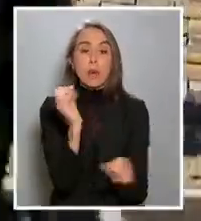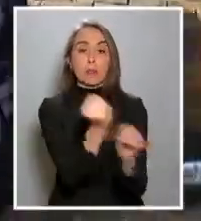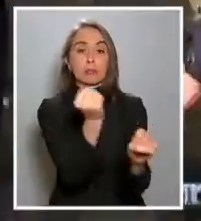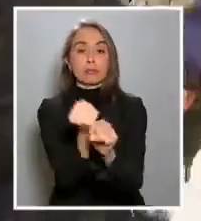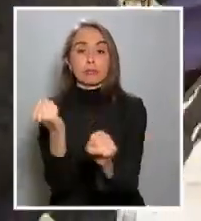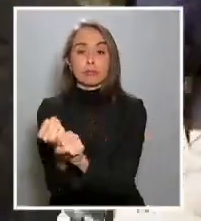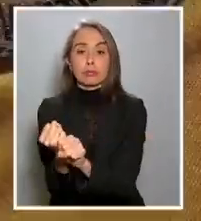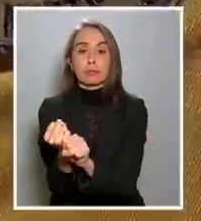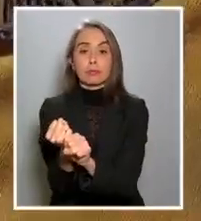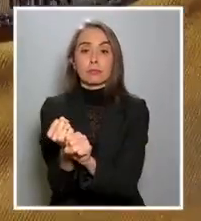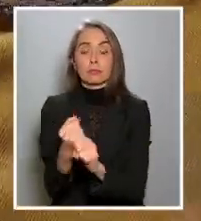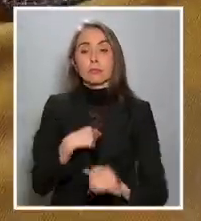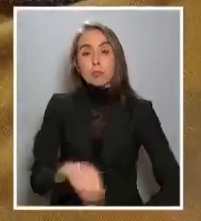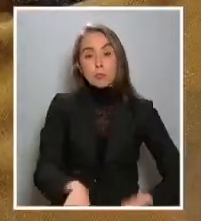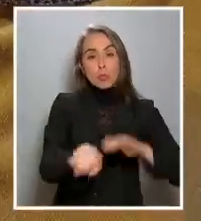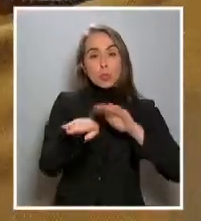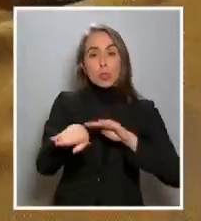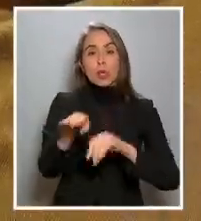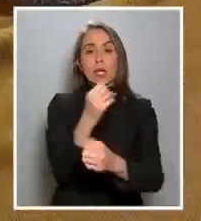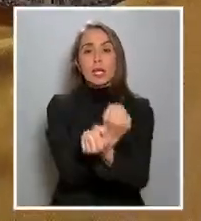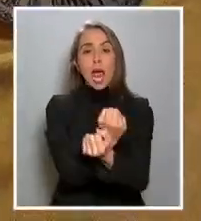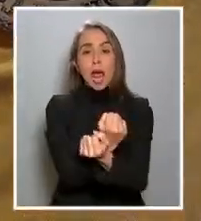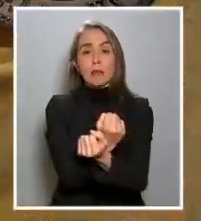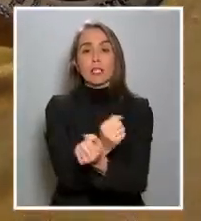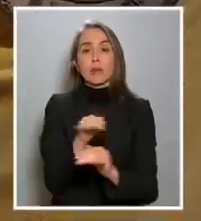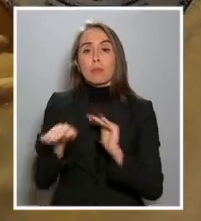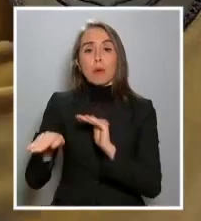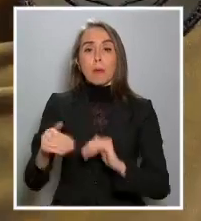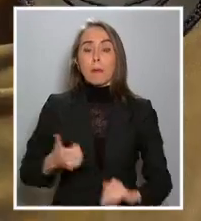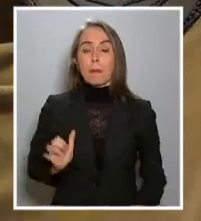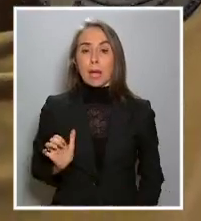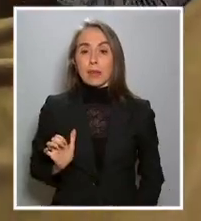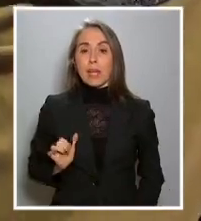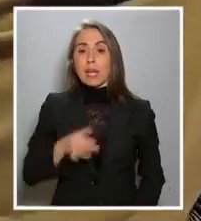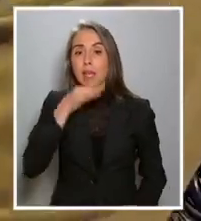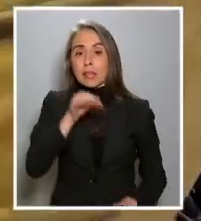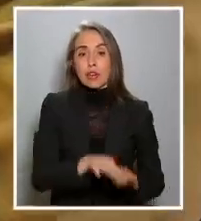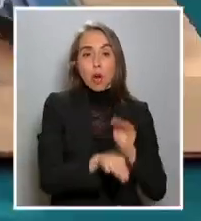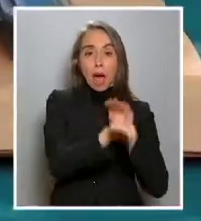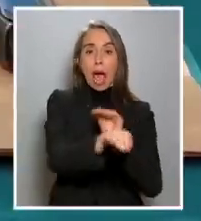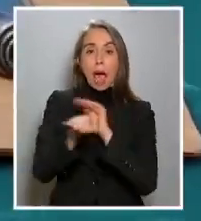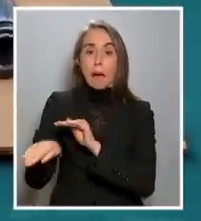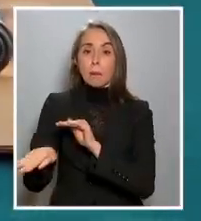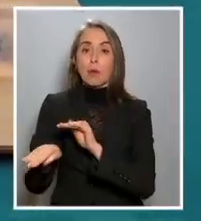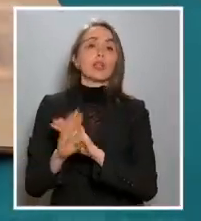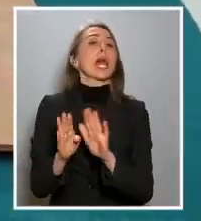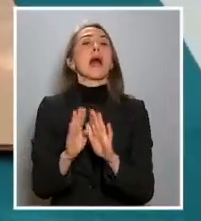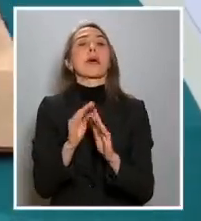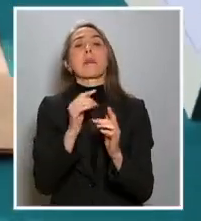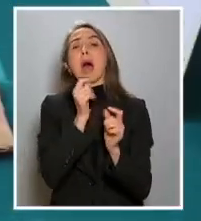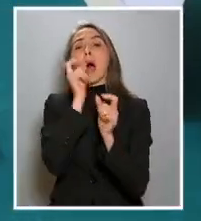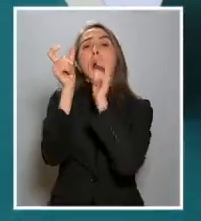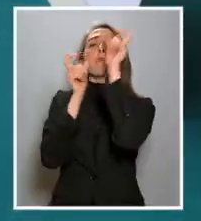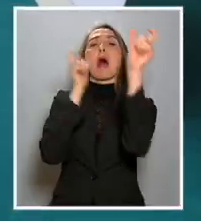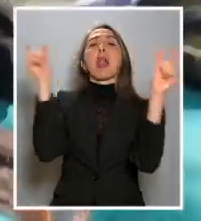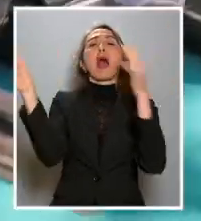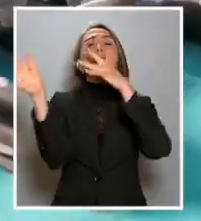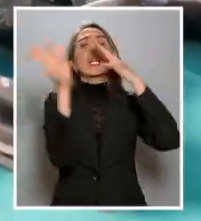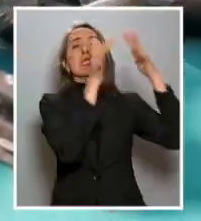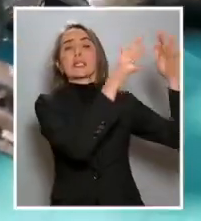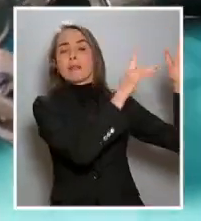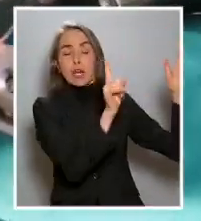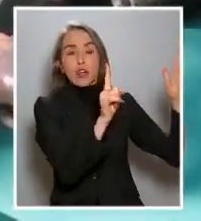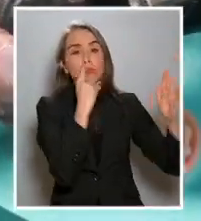Entrego nuestro respaldo a Carabineros y la PDI y digo que ese respaldo no se ha quedado en gestos y palabras al viento,